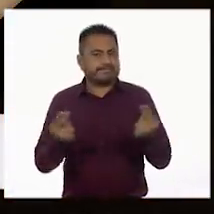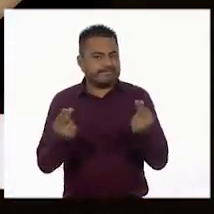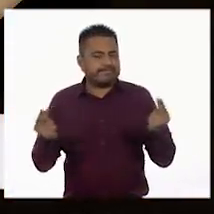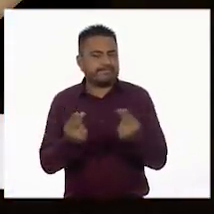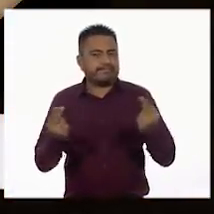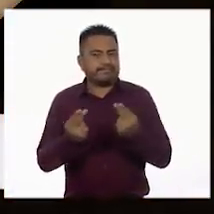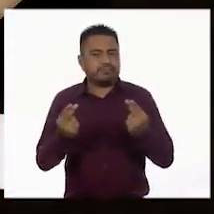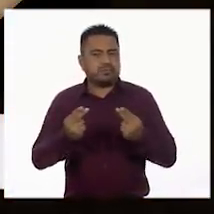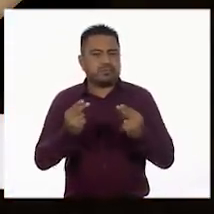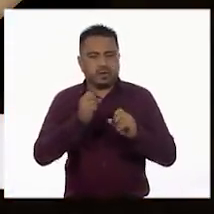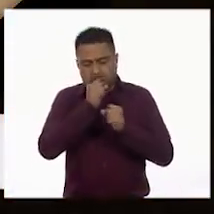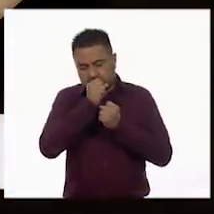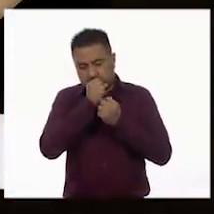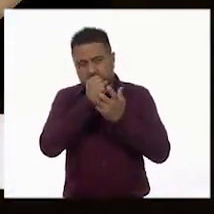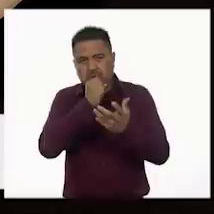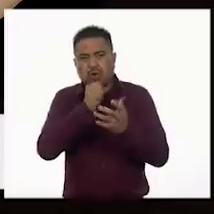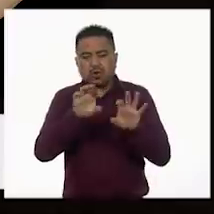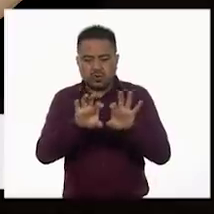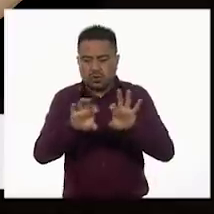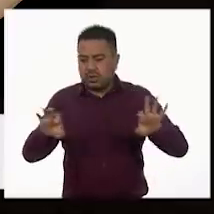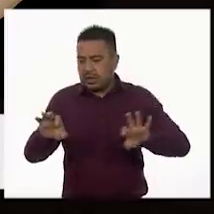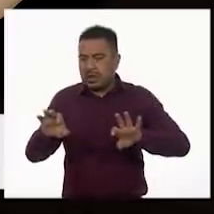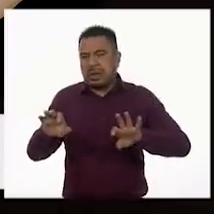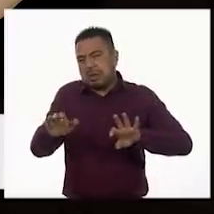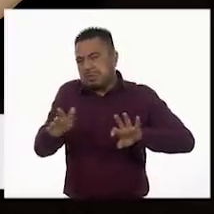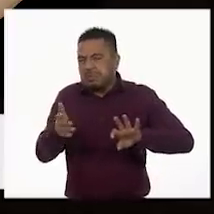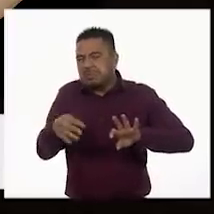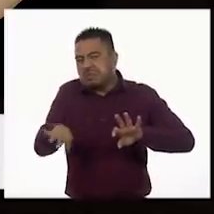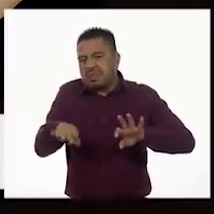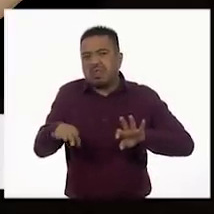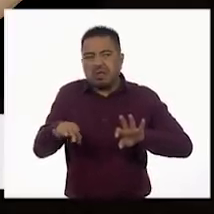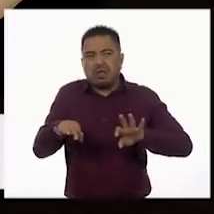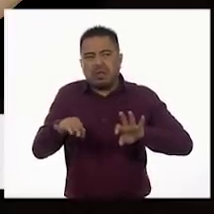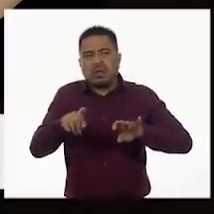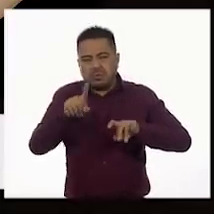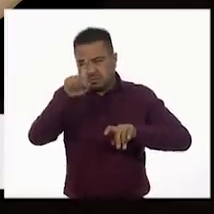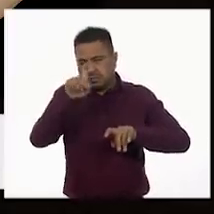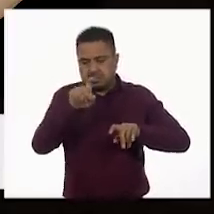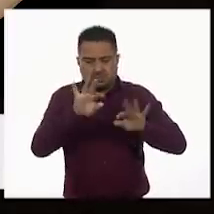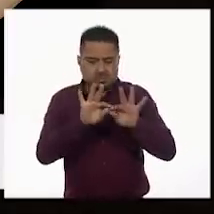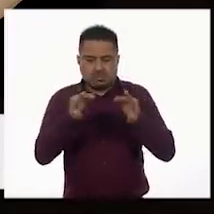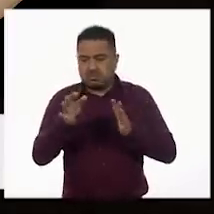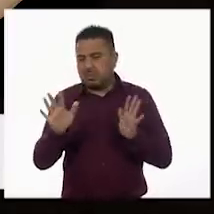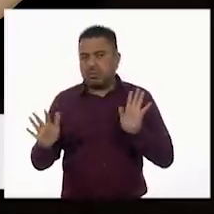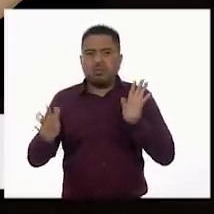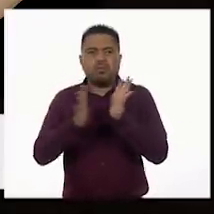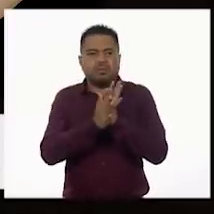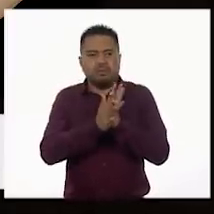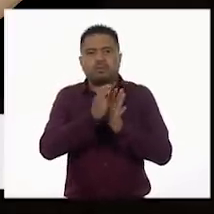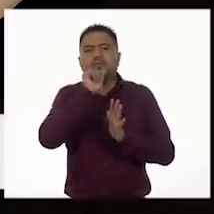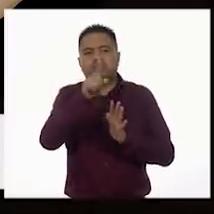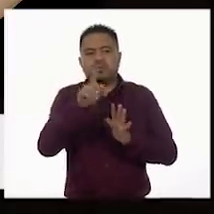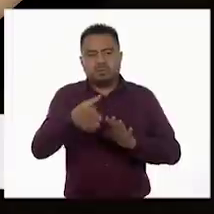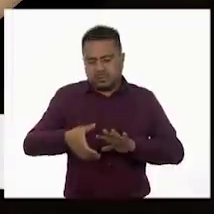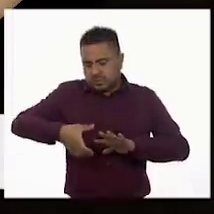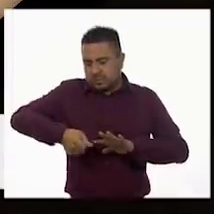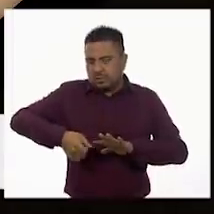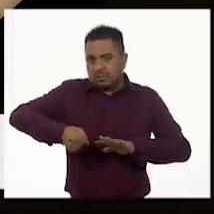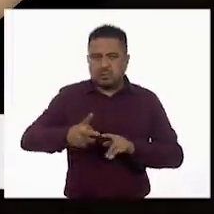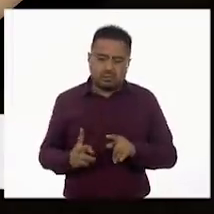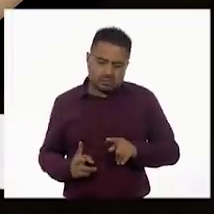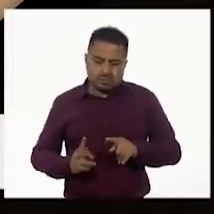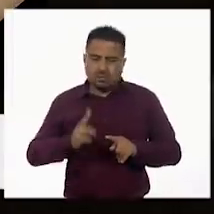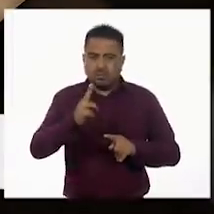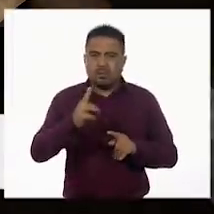Necesitaremos un globo, un tubo de cartón, masking tape y un gancho. Utilizaremos también unas pinzas y unas